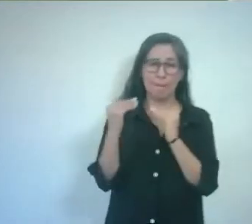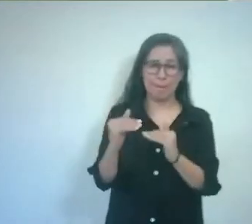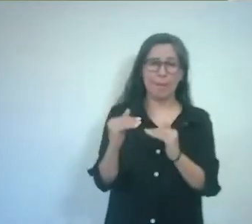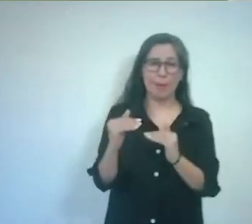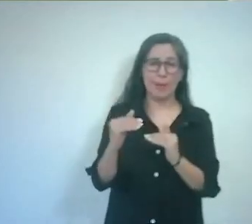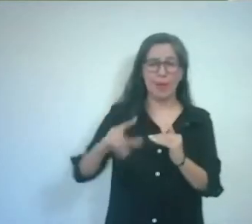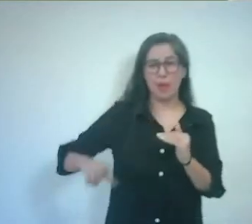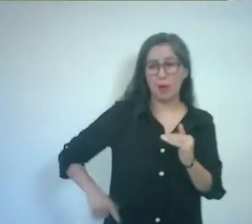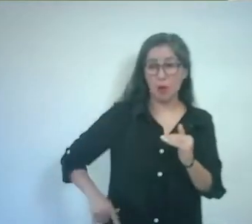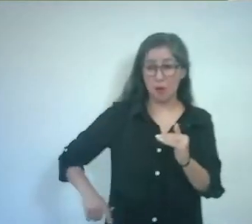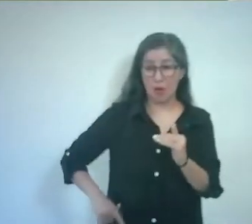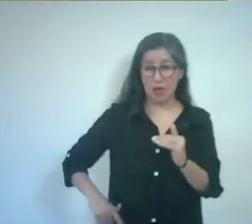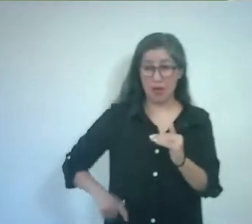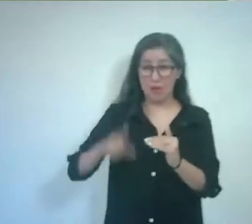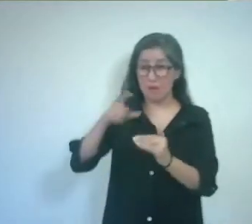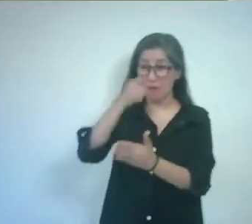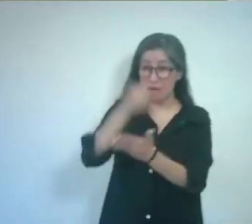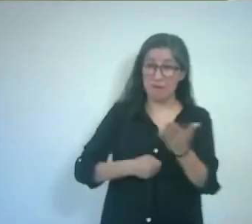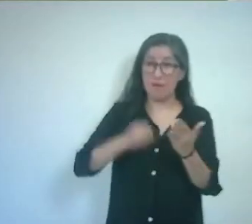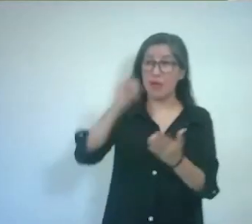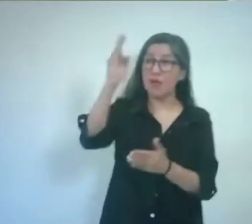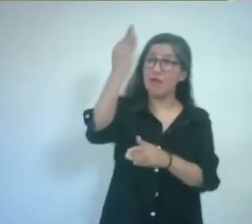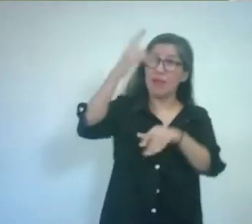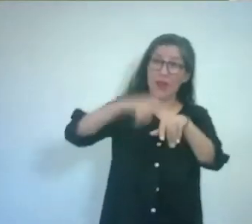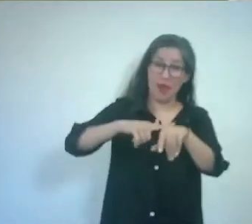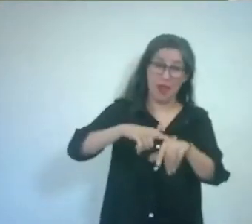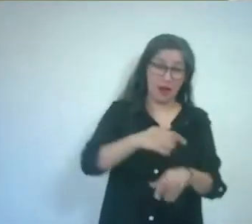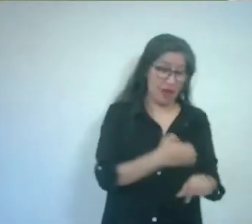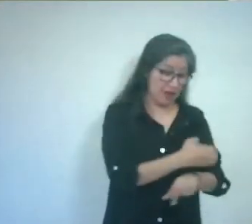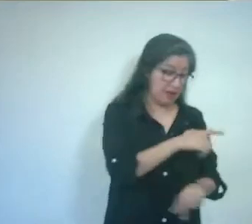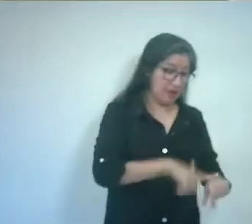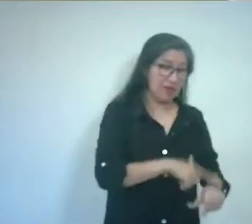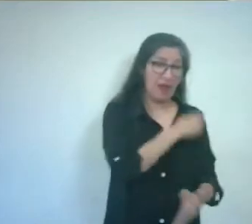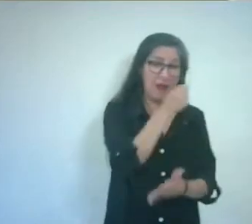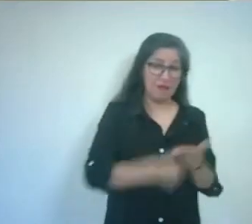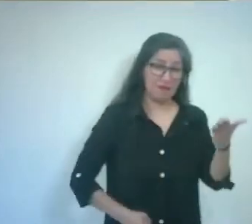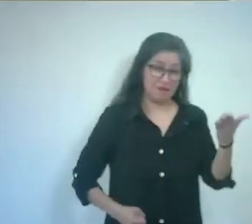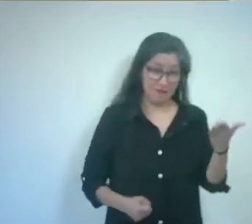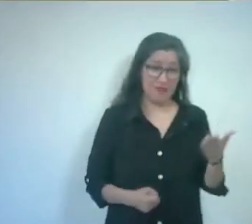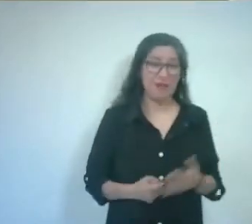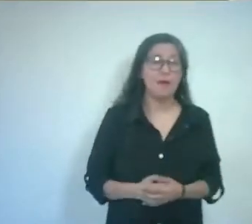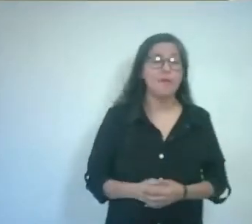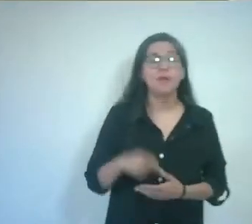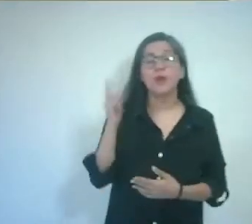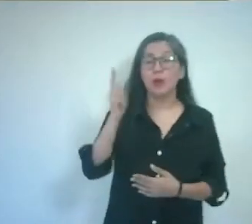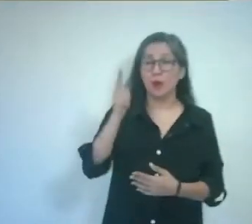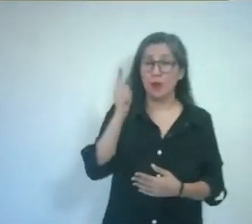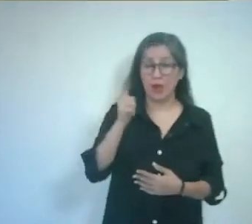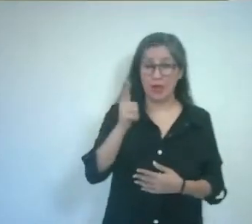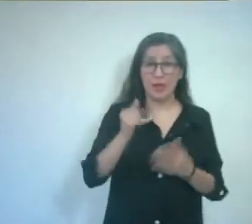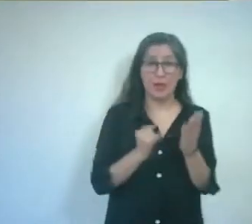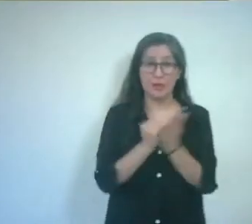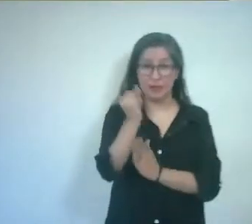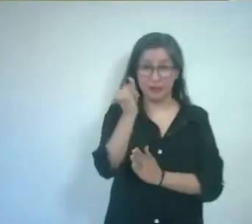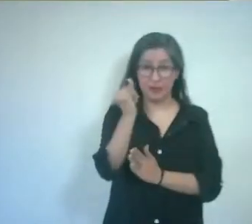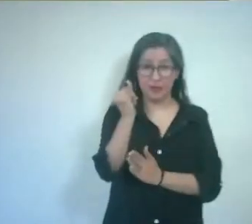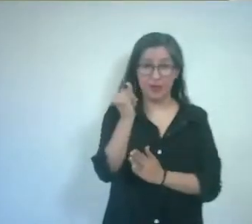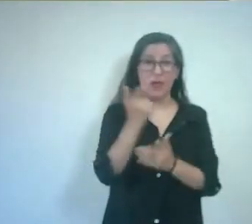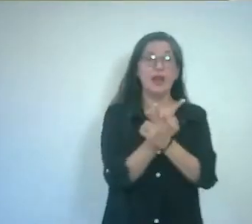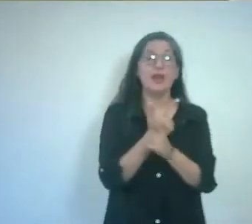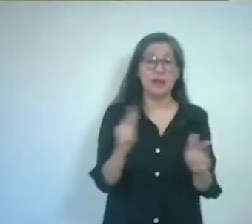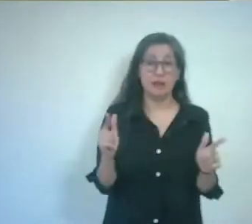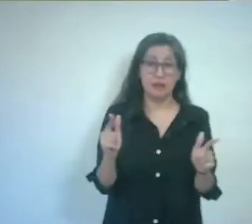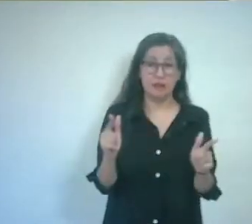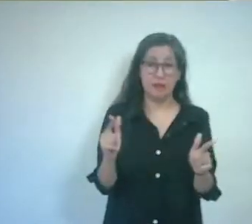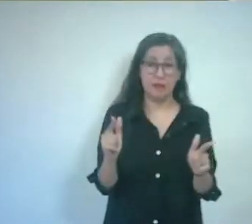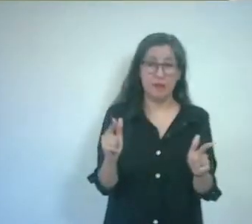gobierno autoritario a nivel federal y a nivel estatal. Esperamos la decisión libre